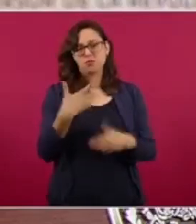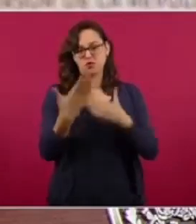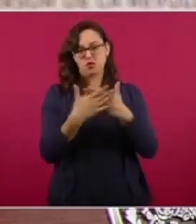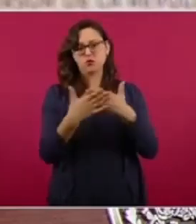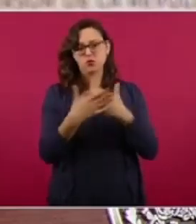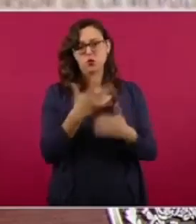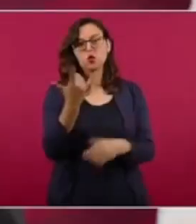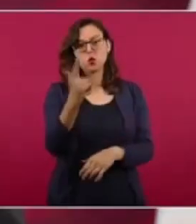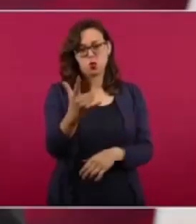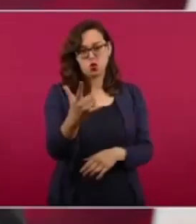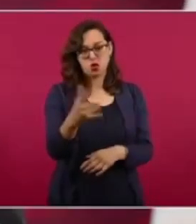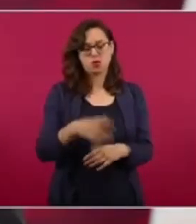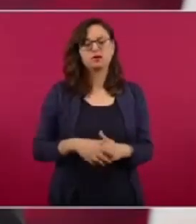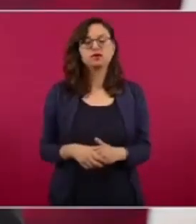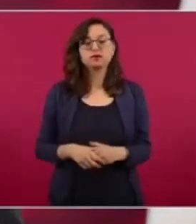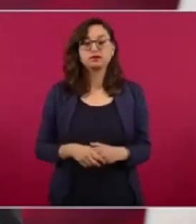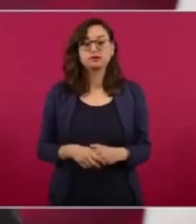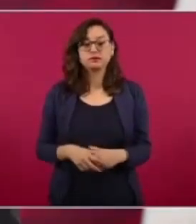Lamento mucho